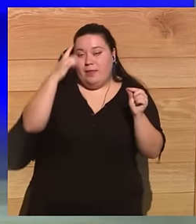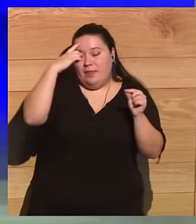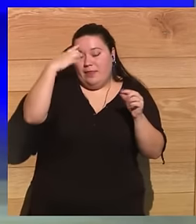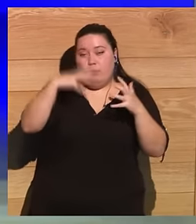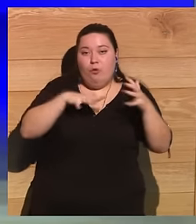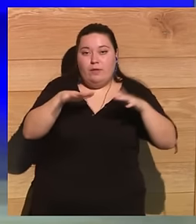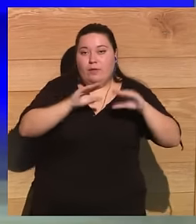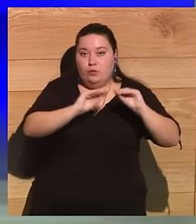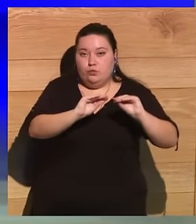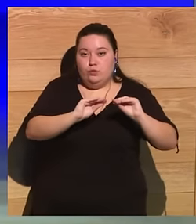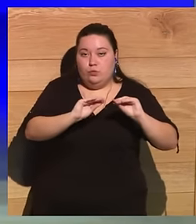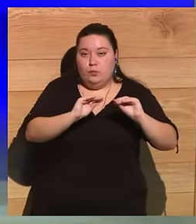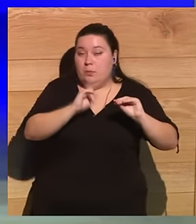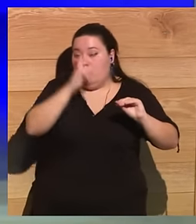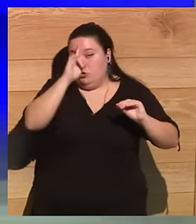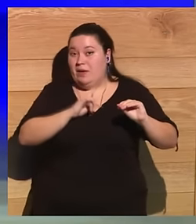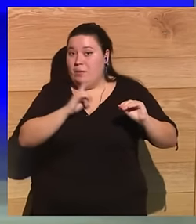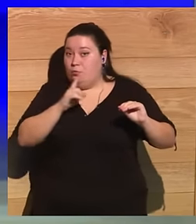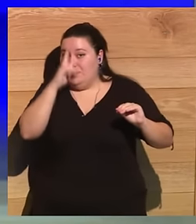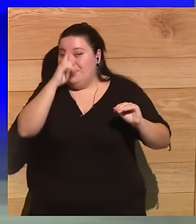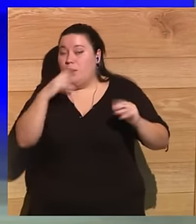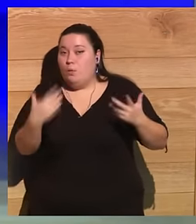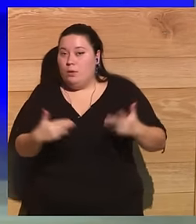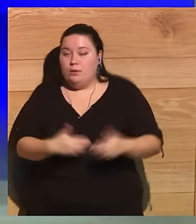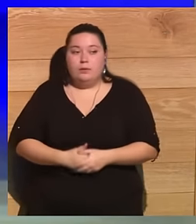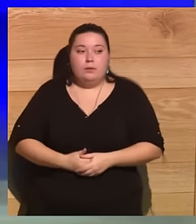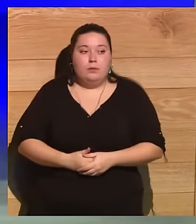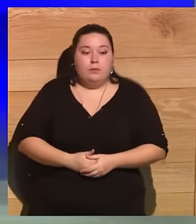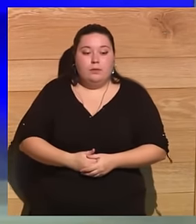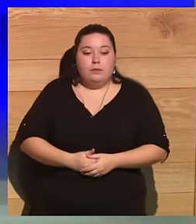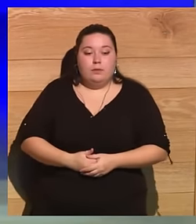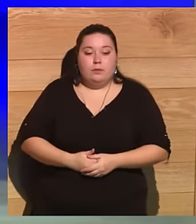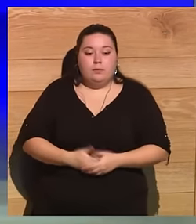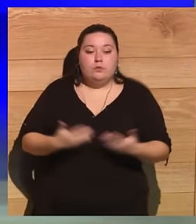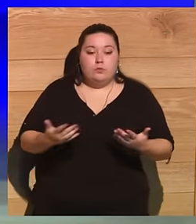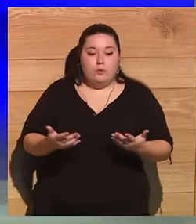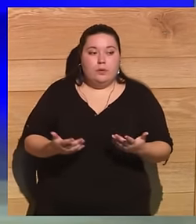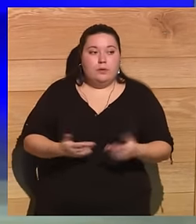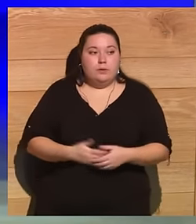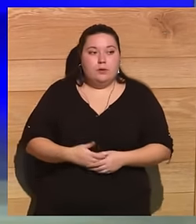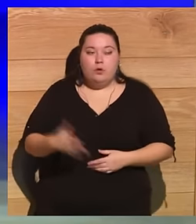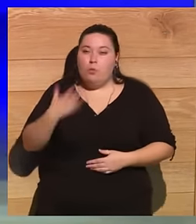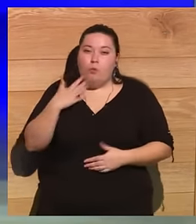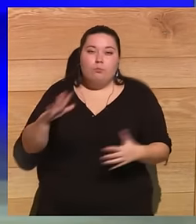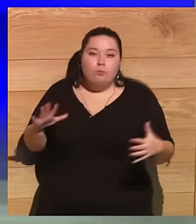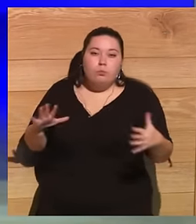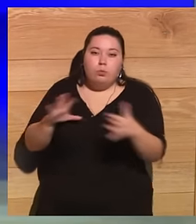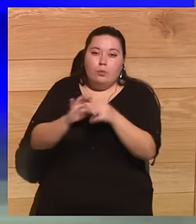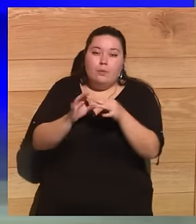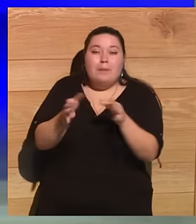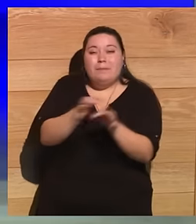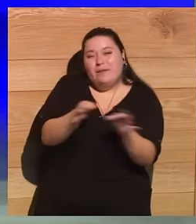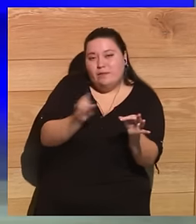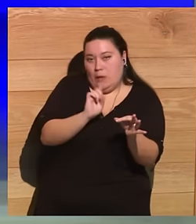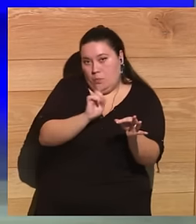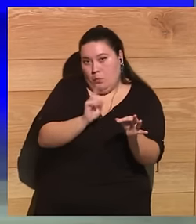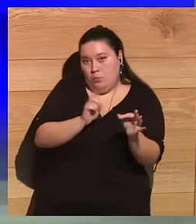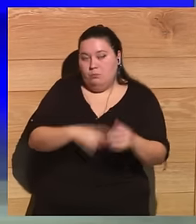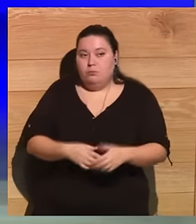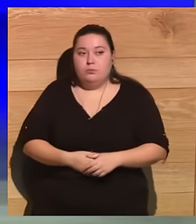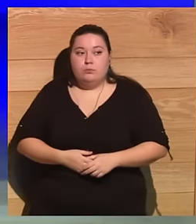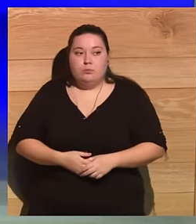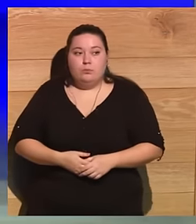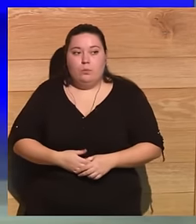sin saber qué imagen era. Entonces, es como que empieza a haber cierta correspondencia, ¿verdad? No es perfecto, pues a lo